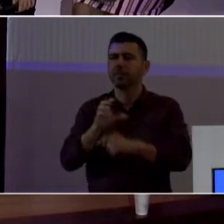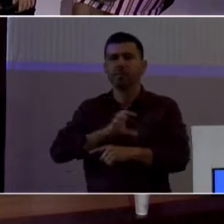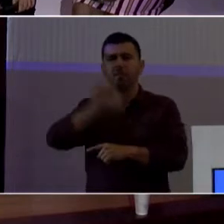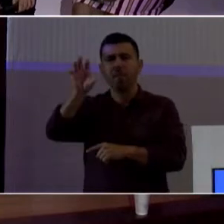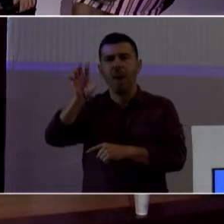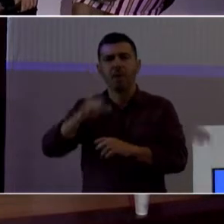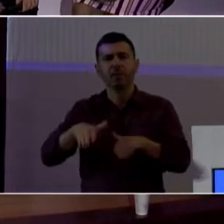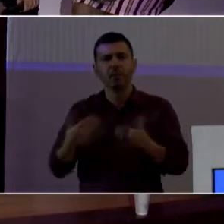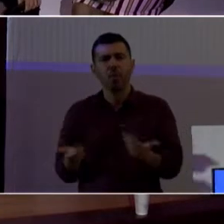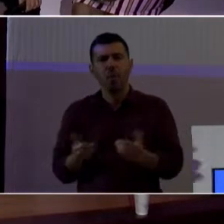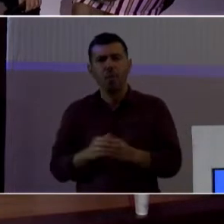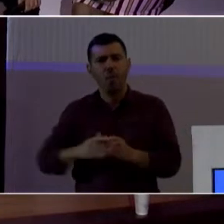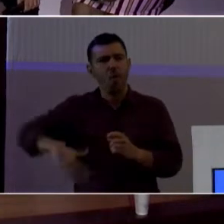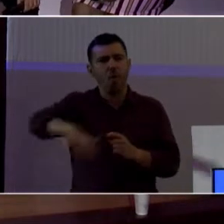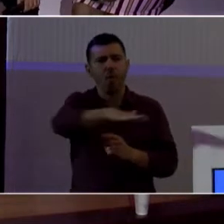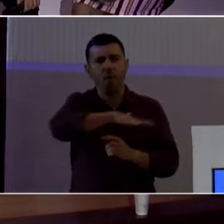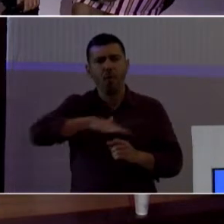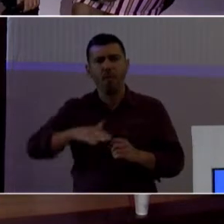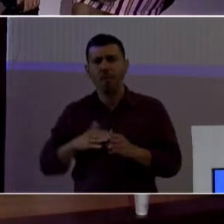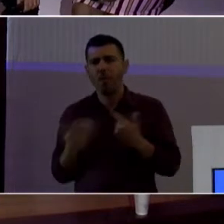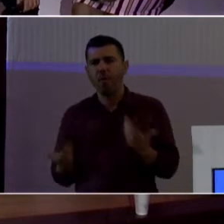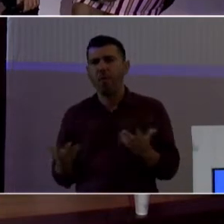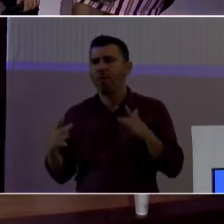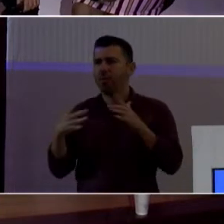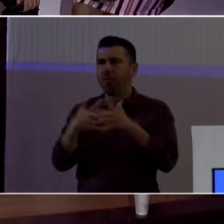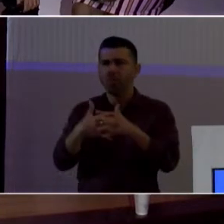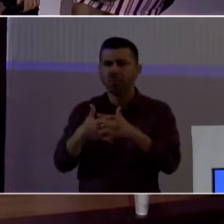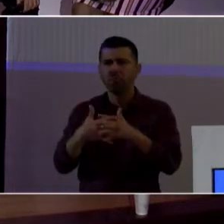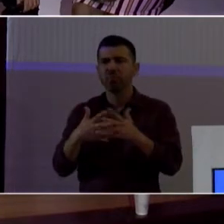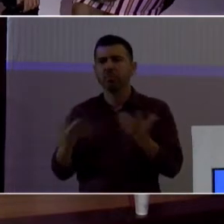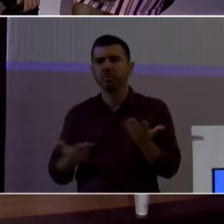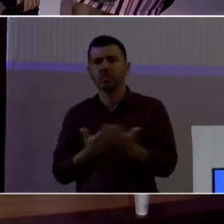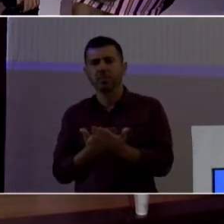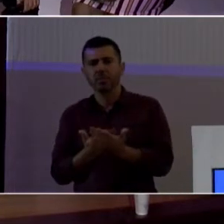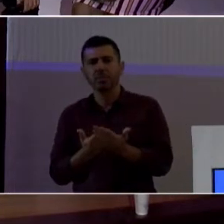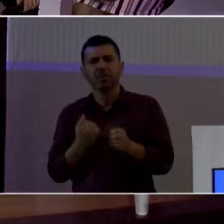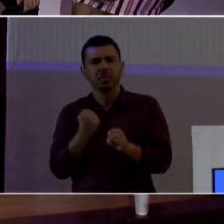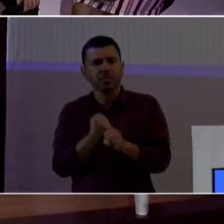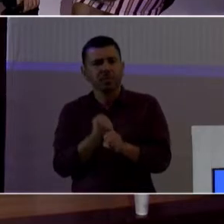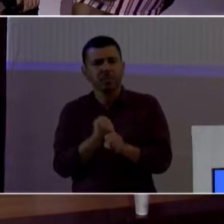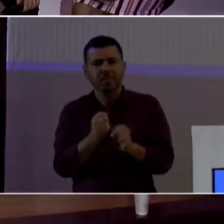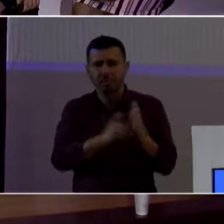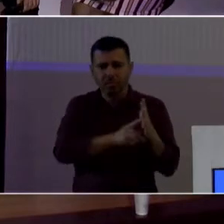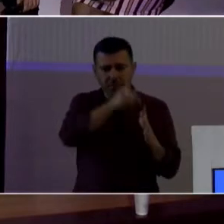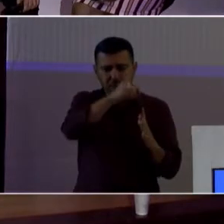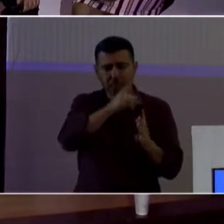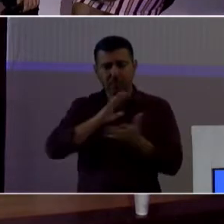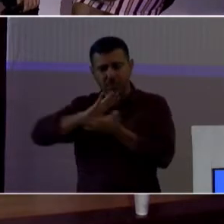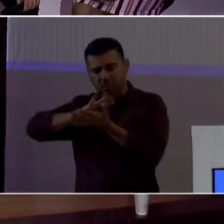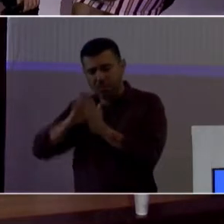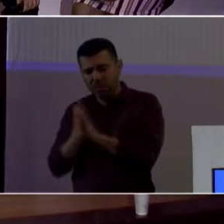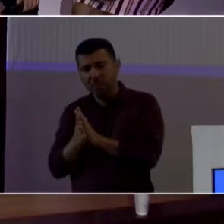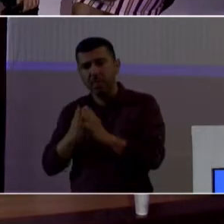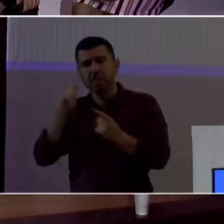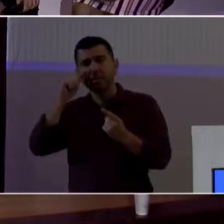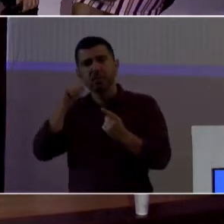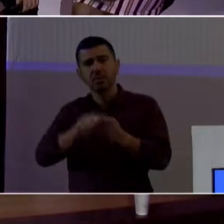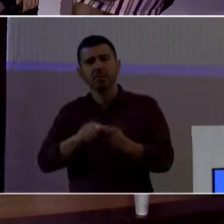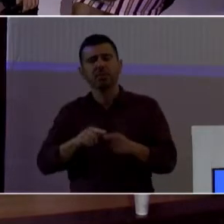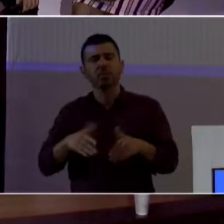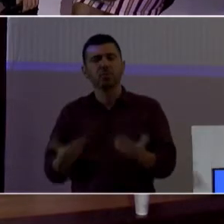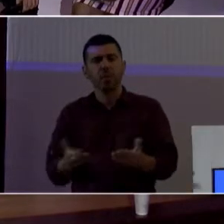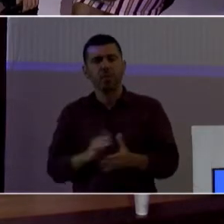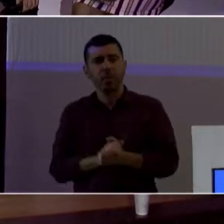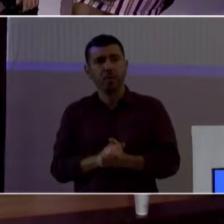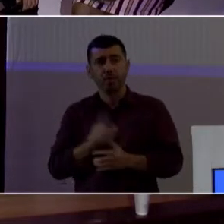vemos y cómo nos entrelazamos en lo que queremos hacer del desarrollo y de la paz. Y Luz también como nos muestra